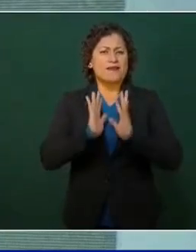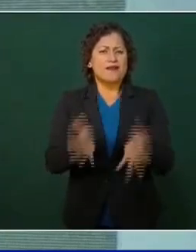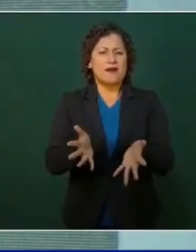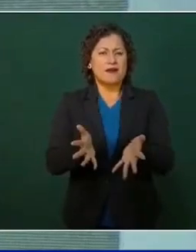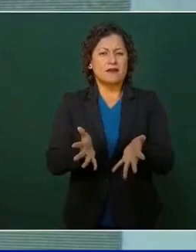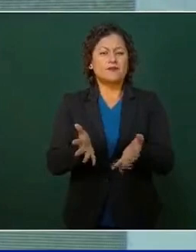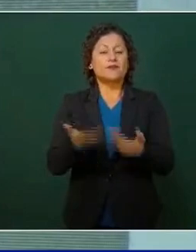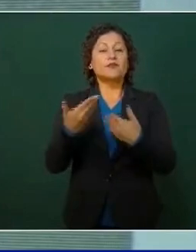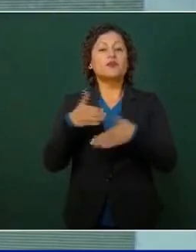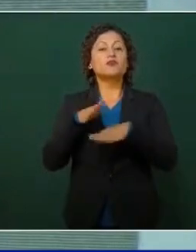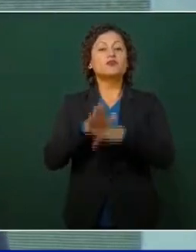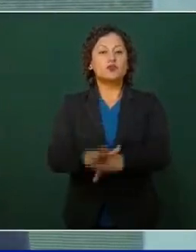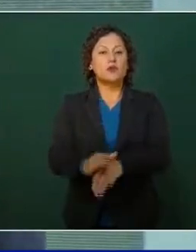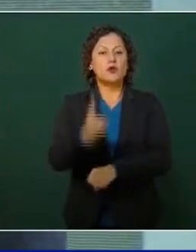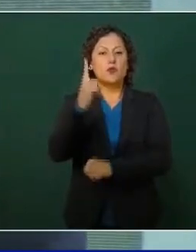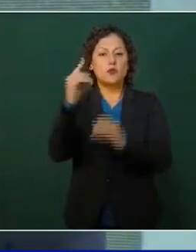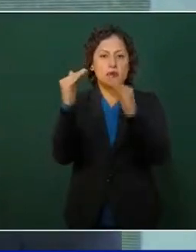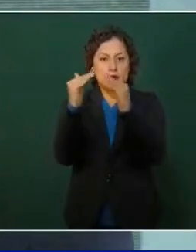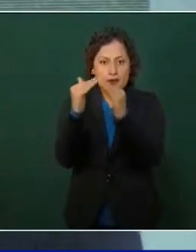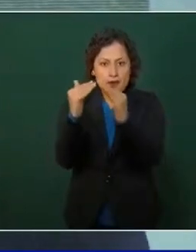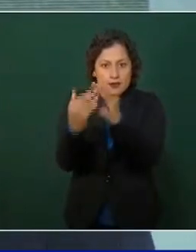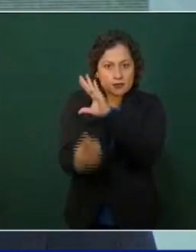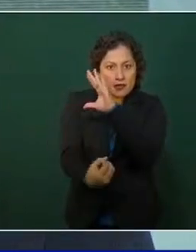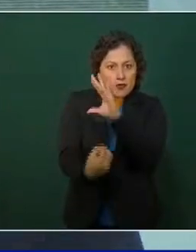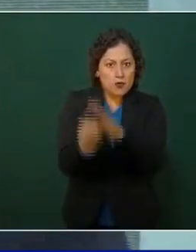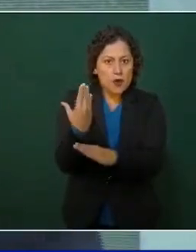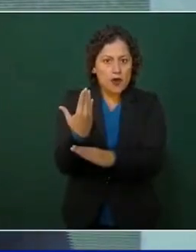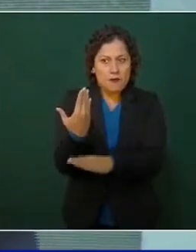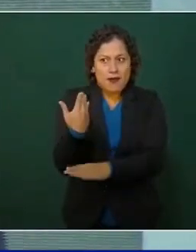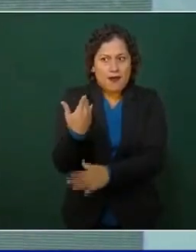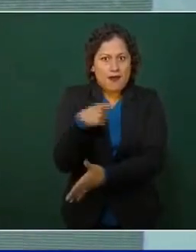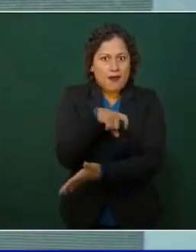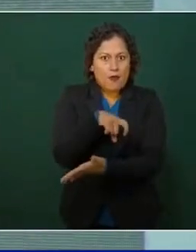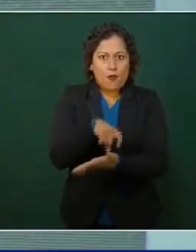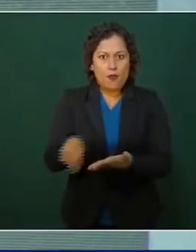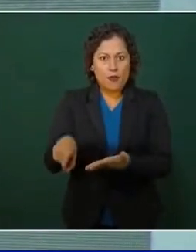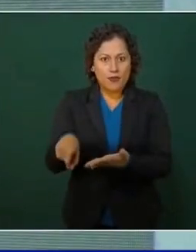de una casa nueva que acaba de comprar, adquirir,